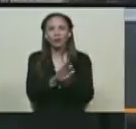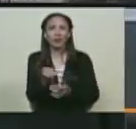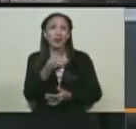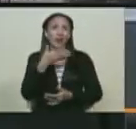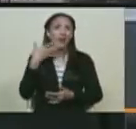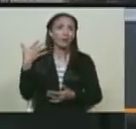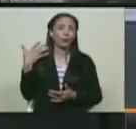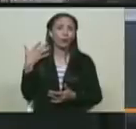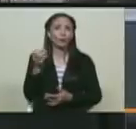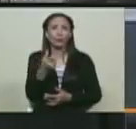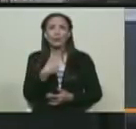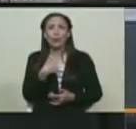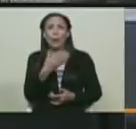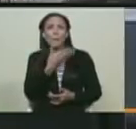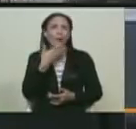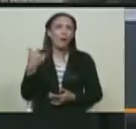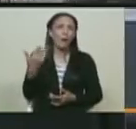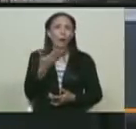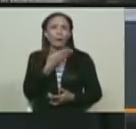autohalagándose,